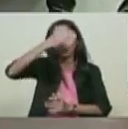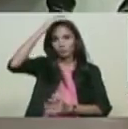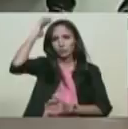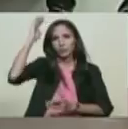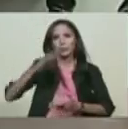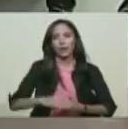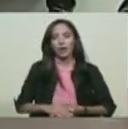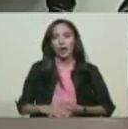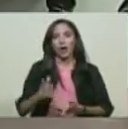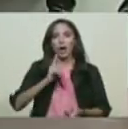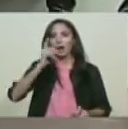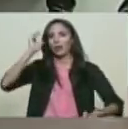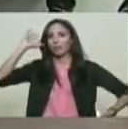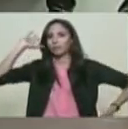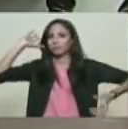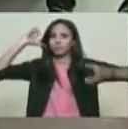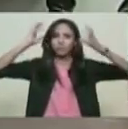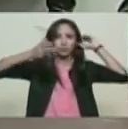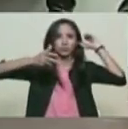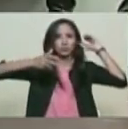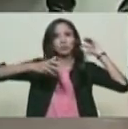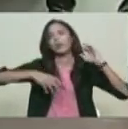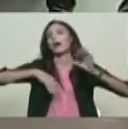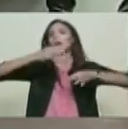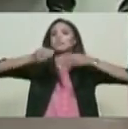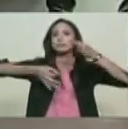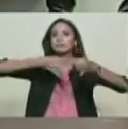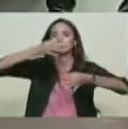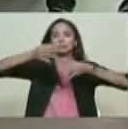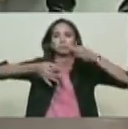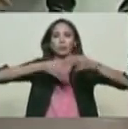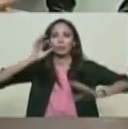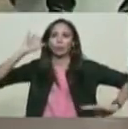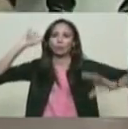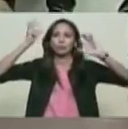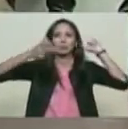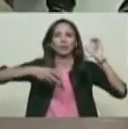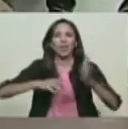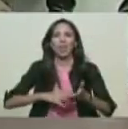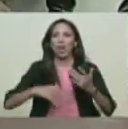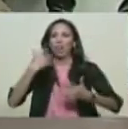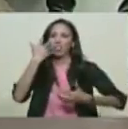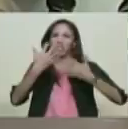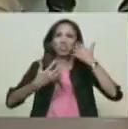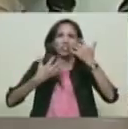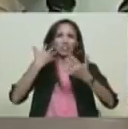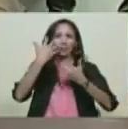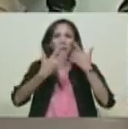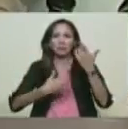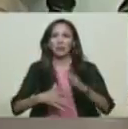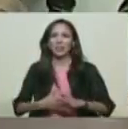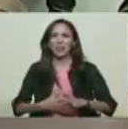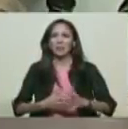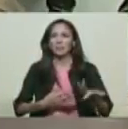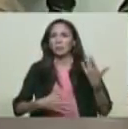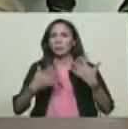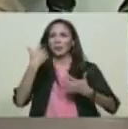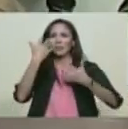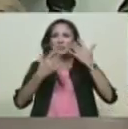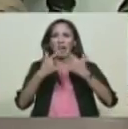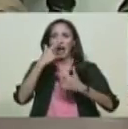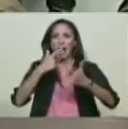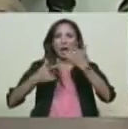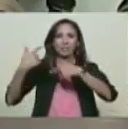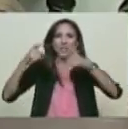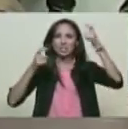los apellidos, y abrió la boca y empezaron a salir sapos y culebras por esa boca. A insultar a Chávez, a